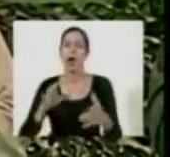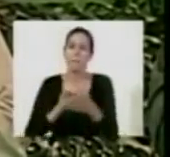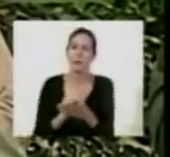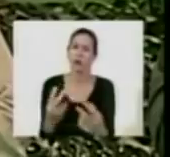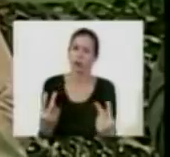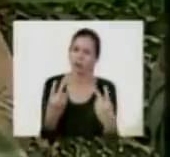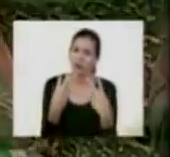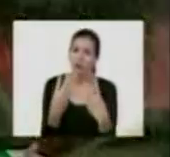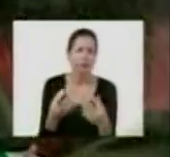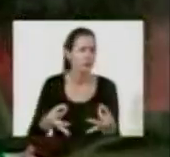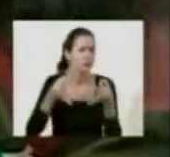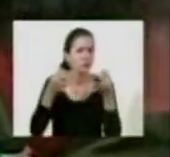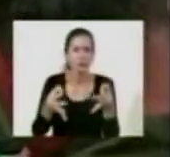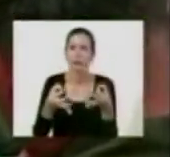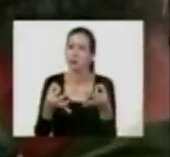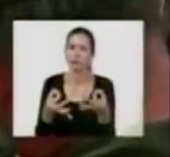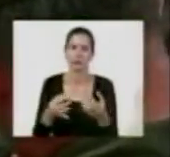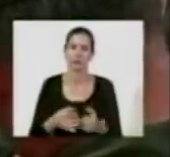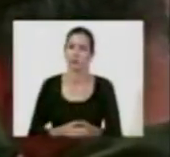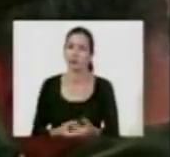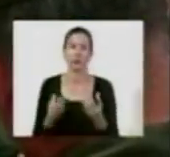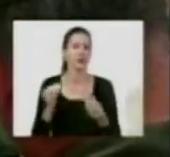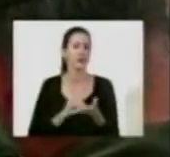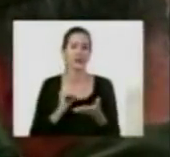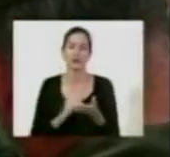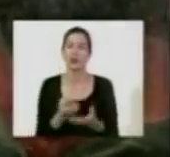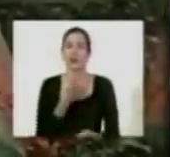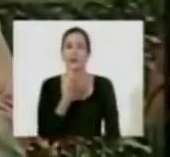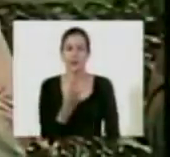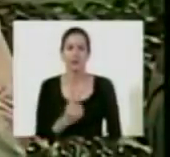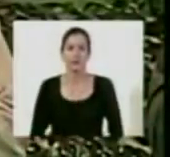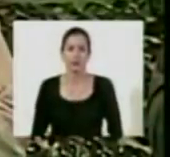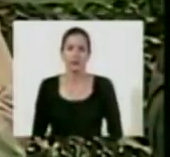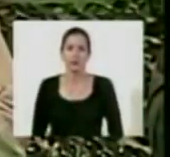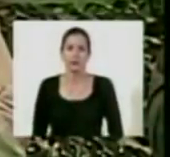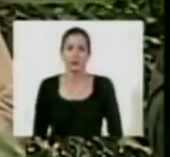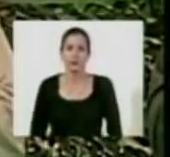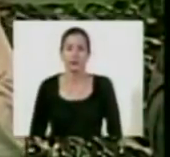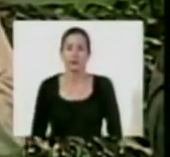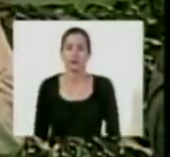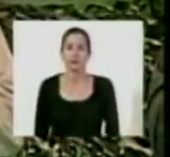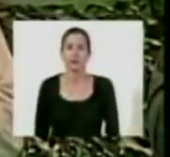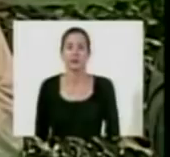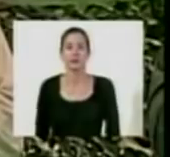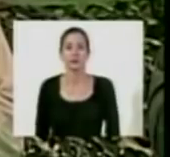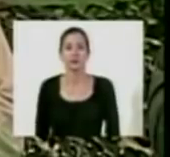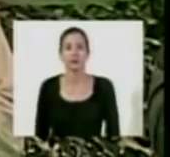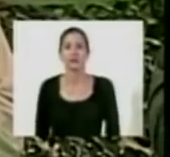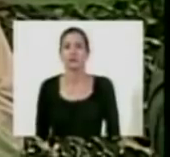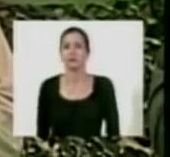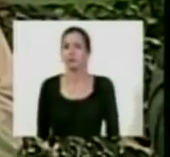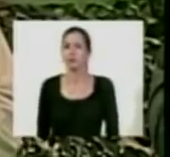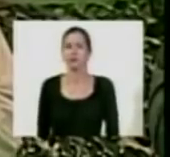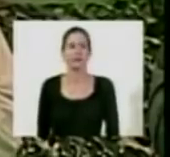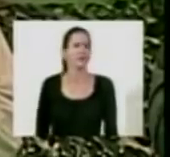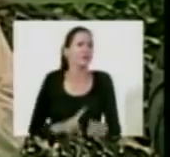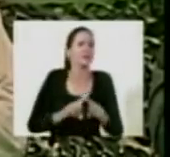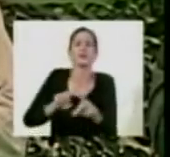dicho en muchas oportunidades a representantes diversos